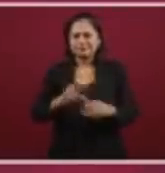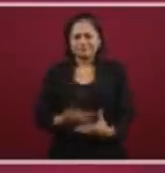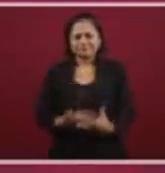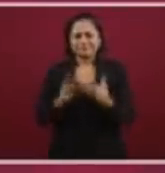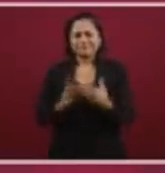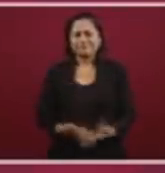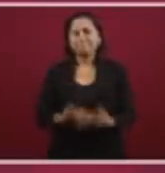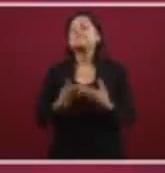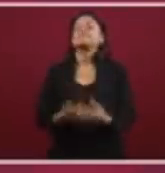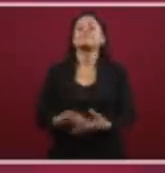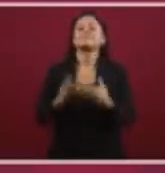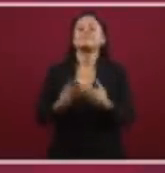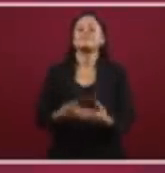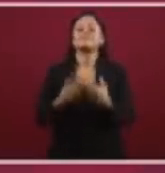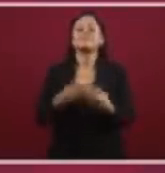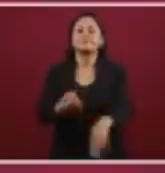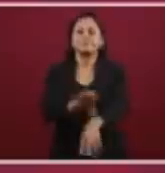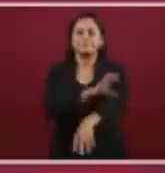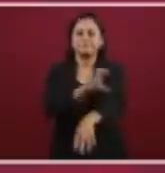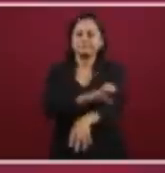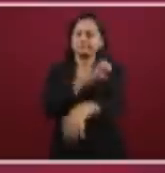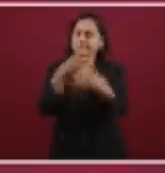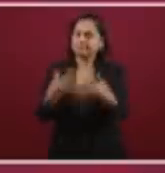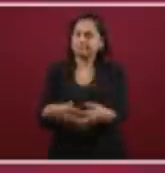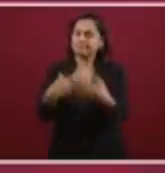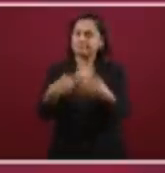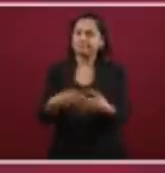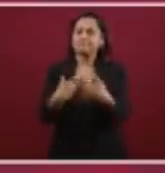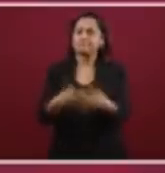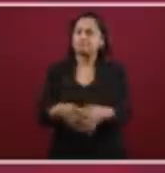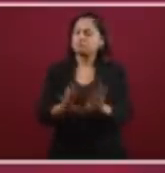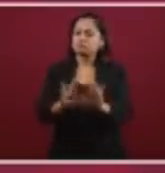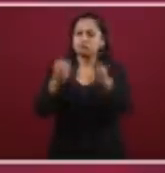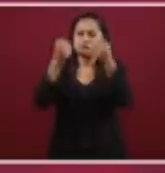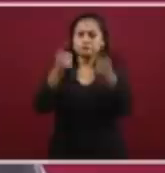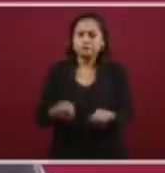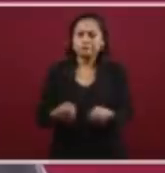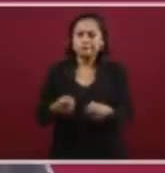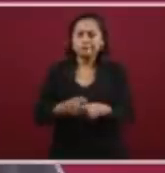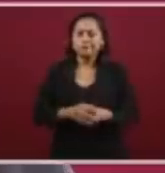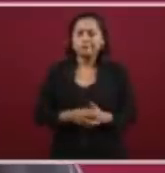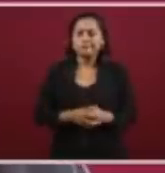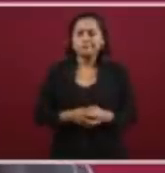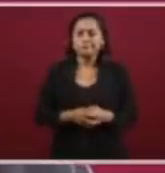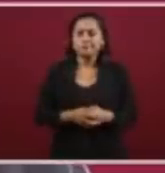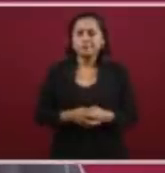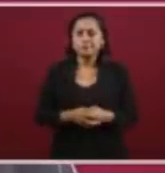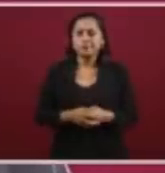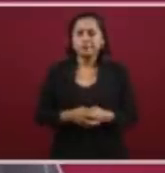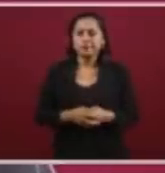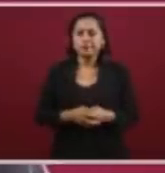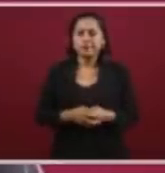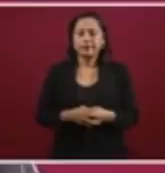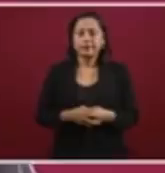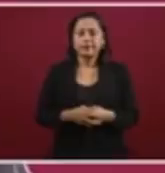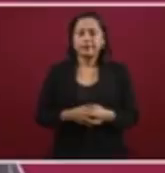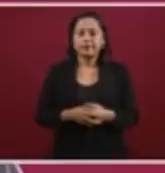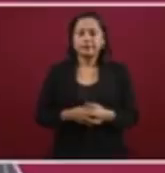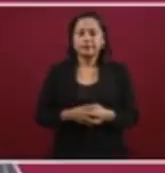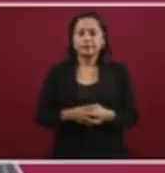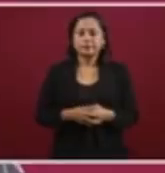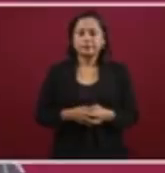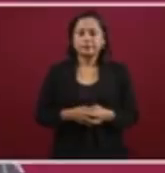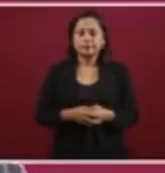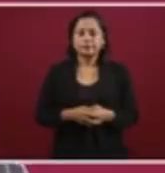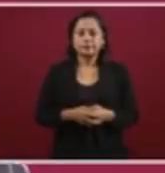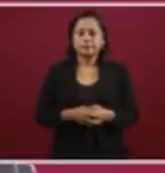la energía eléctrica que está asegurada y que no va